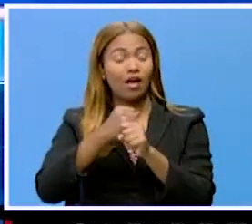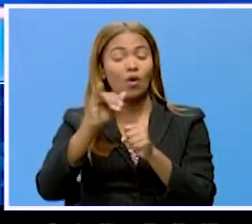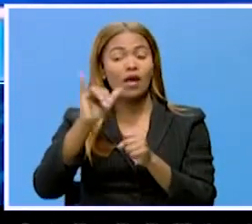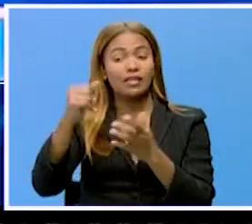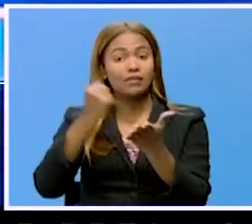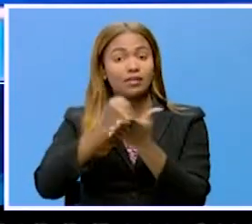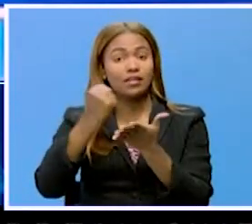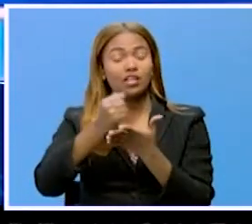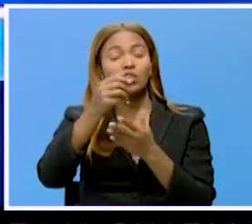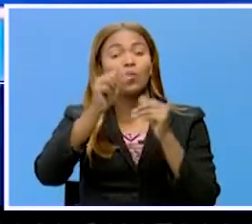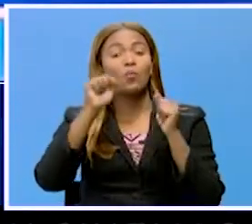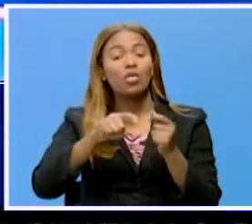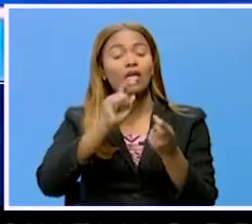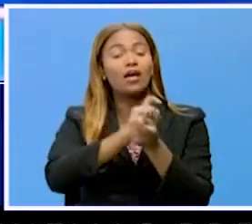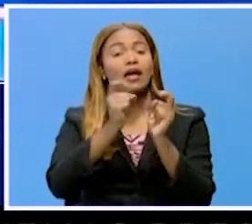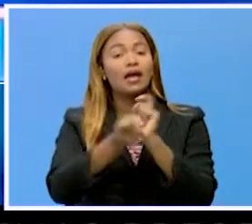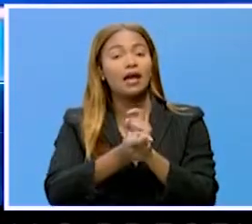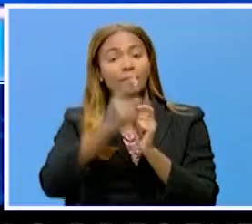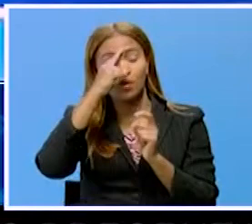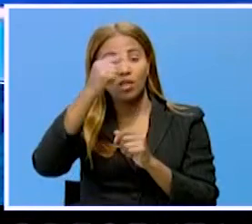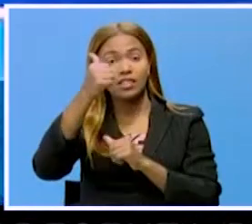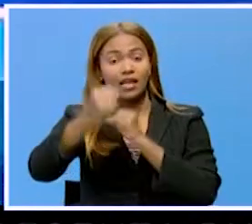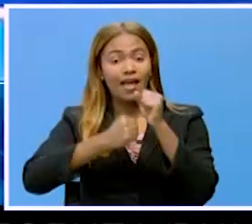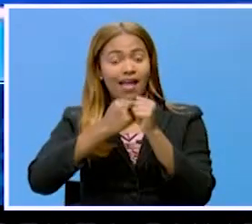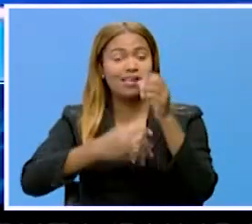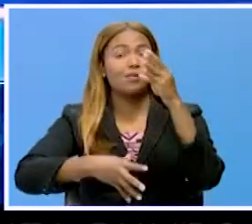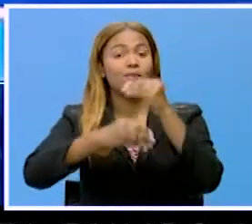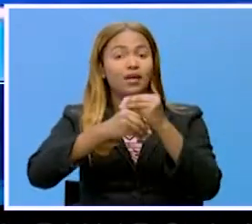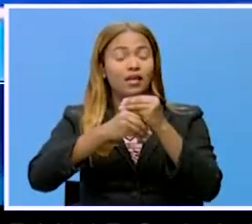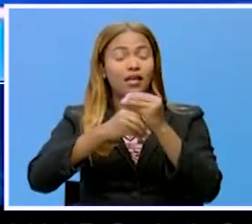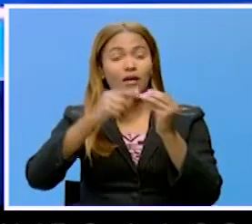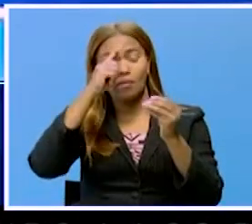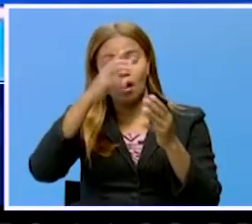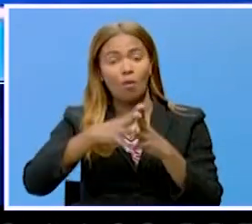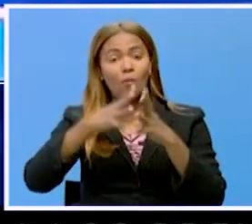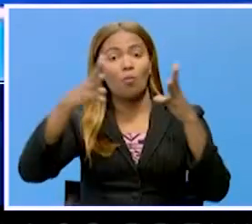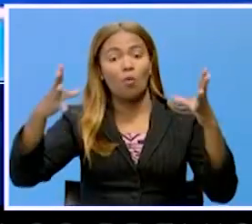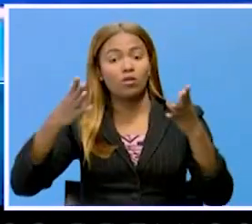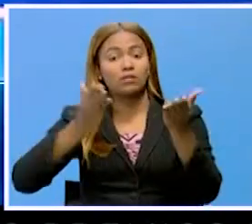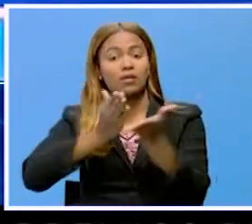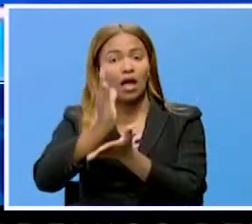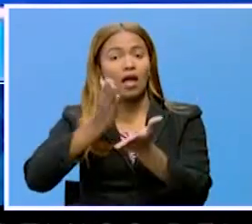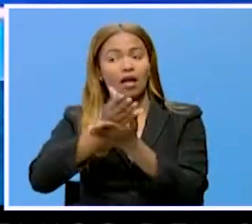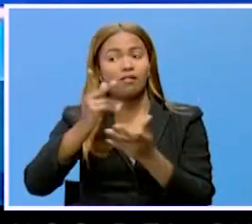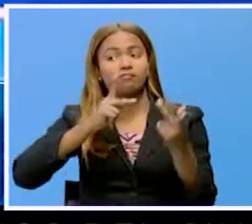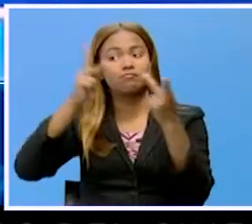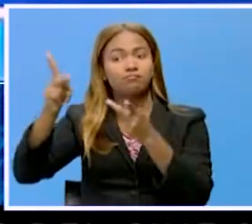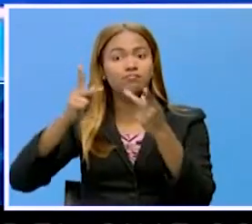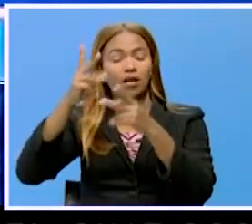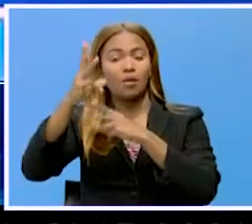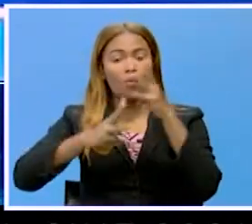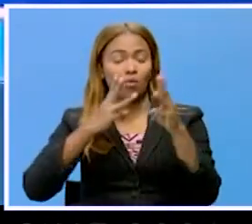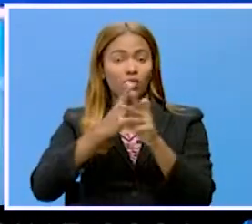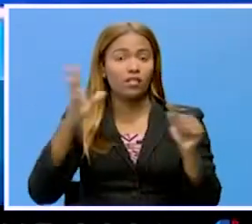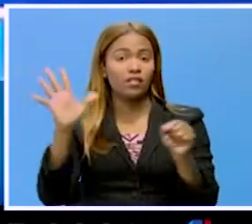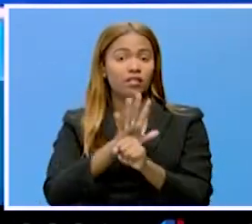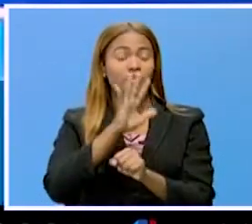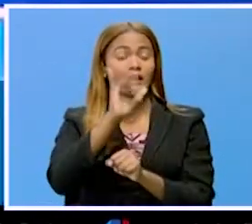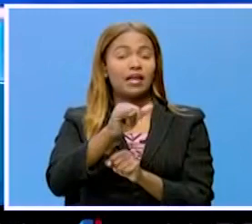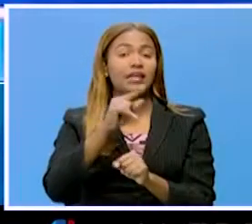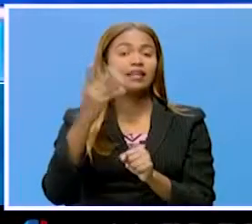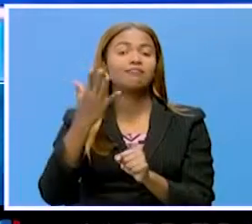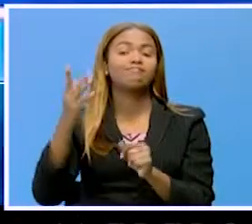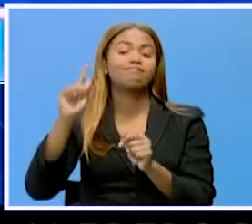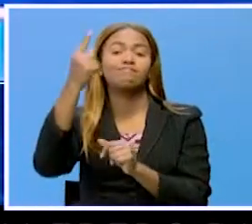ese visado tú lo puedes renovar por 10 años más con múltiples entradas en el mundo entero es los